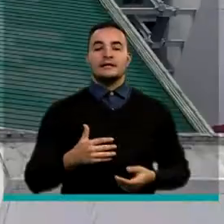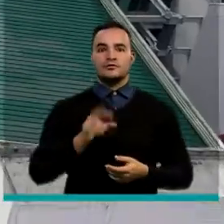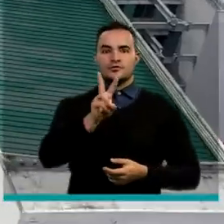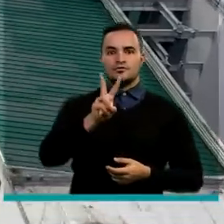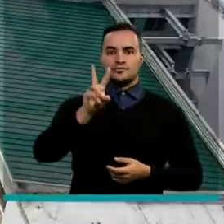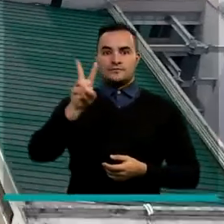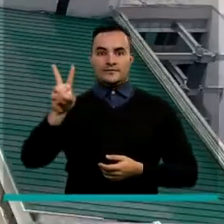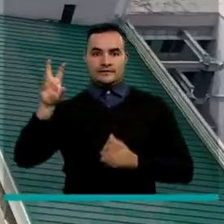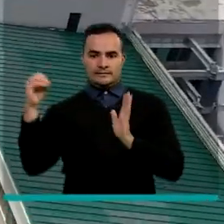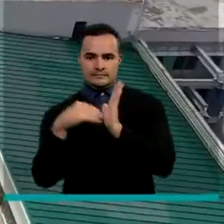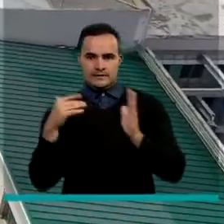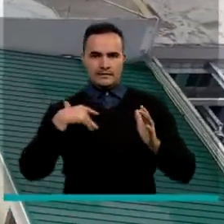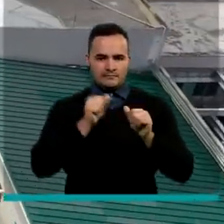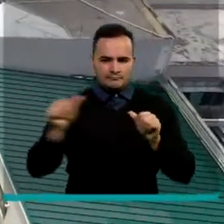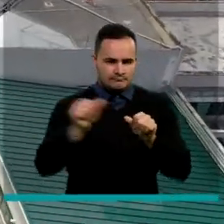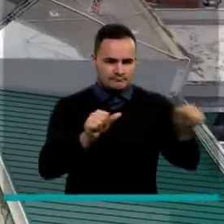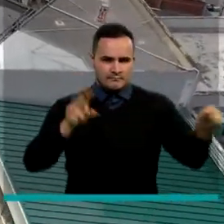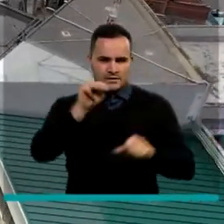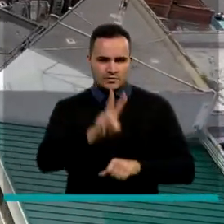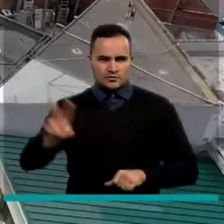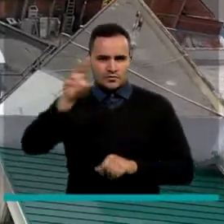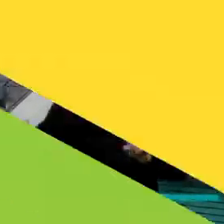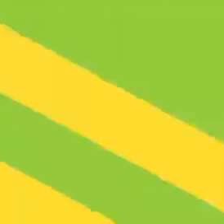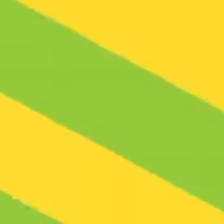metros cuadrados de espacio público.